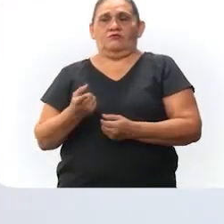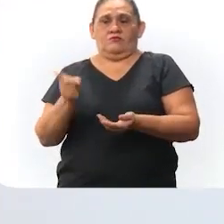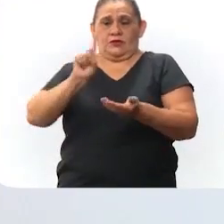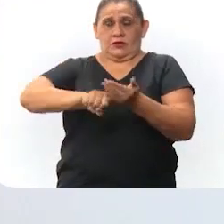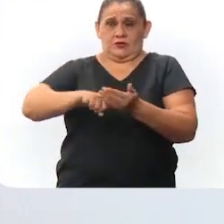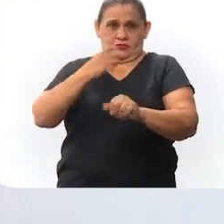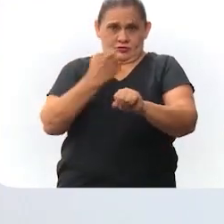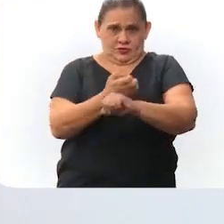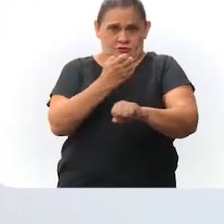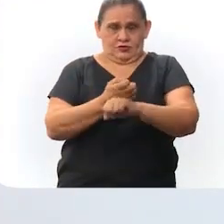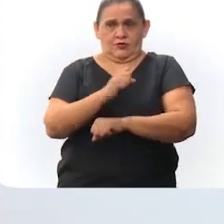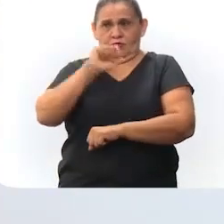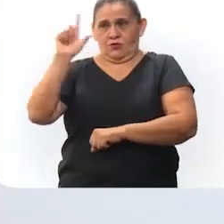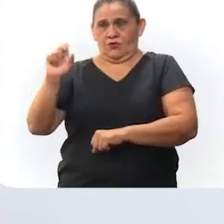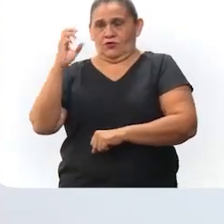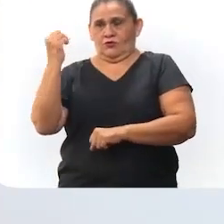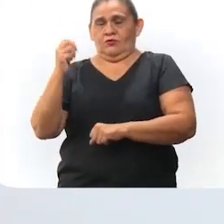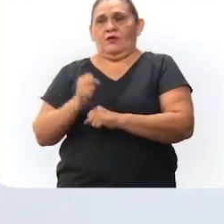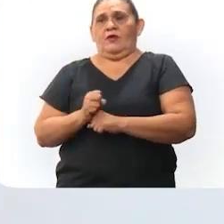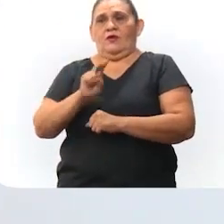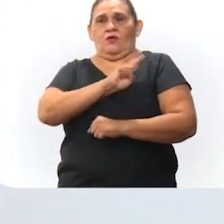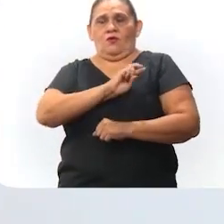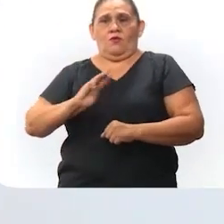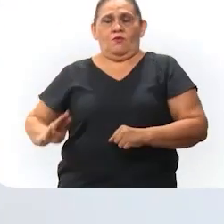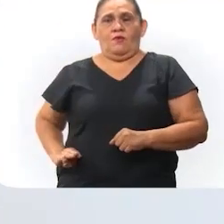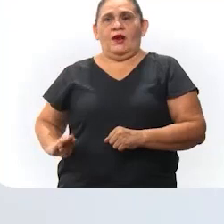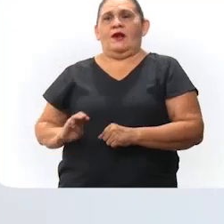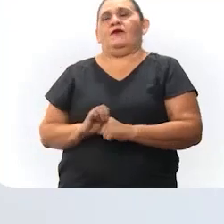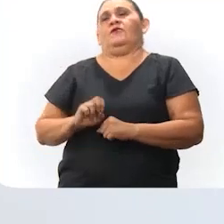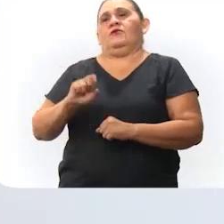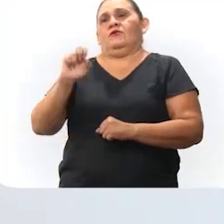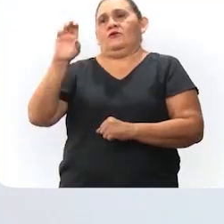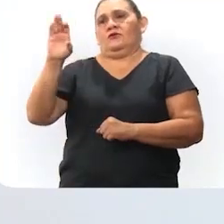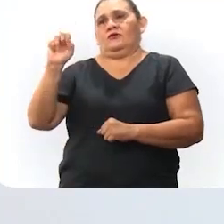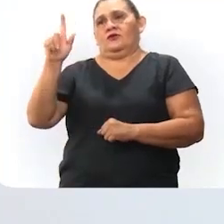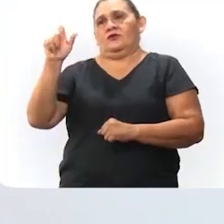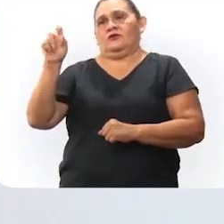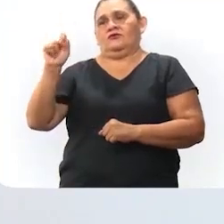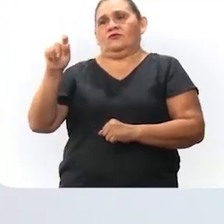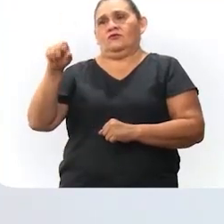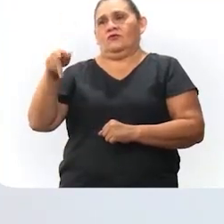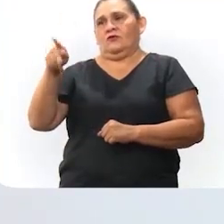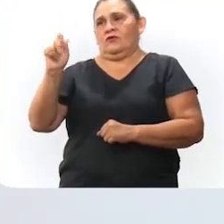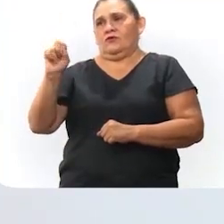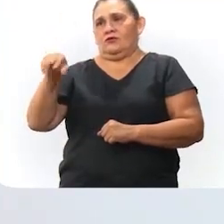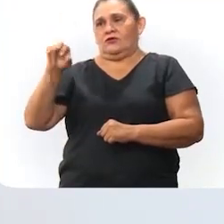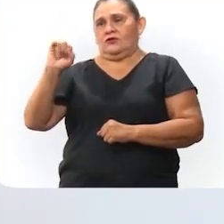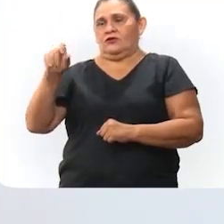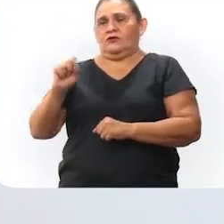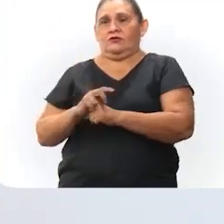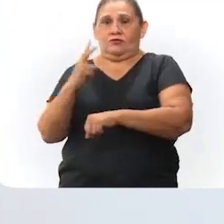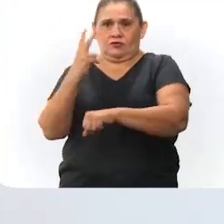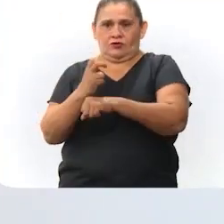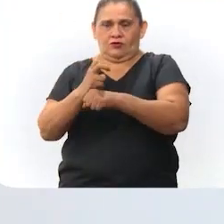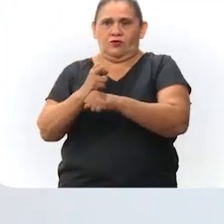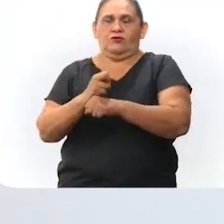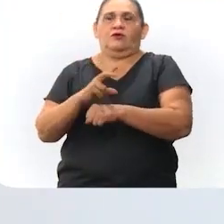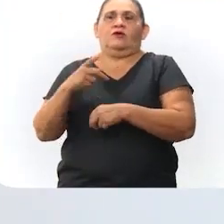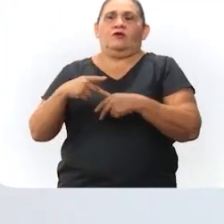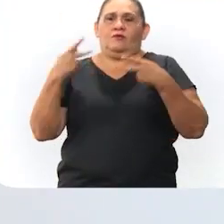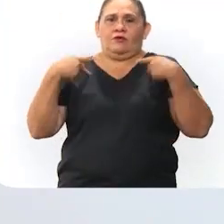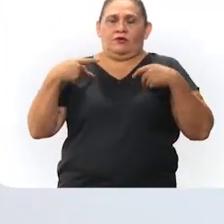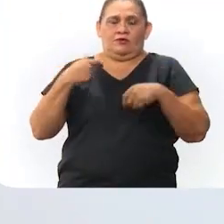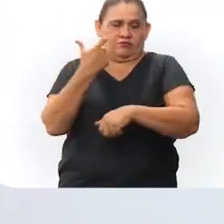estado. Lunes 9, Umán, Buxot, Sotuta, Jomún, Celestún y Quinchil, así como segundas dosis a personas de